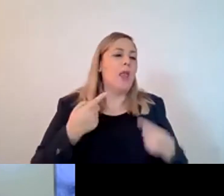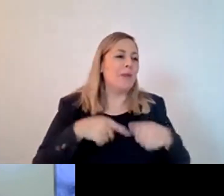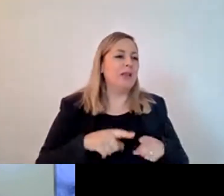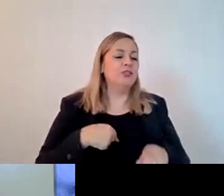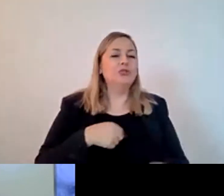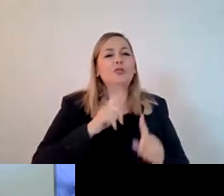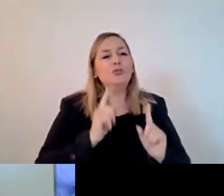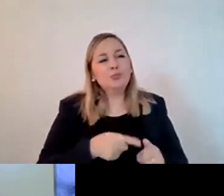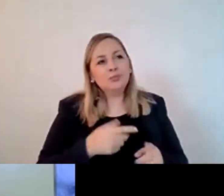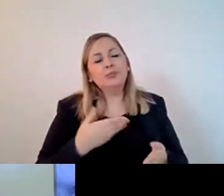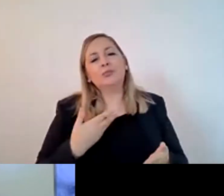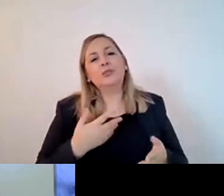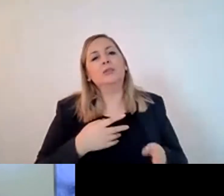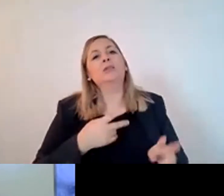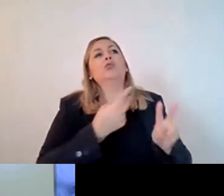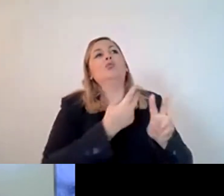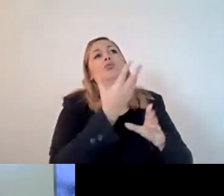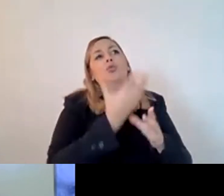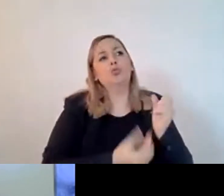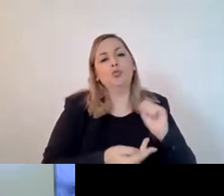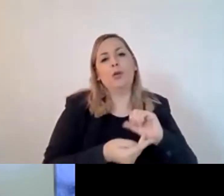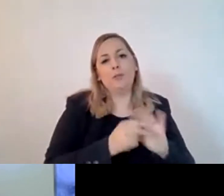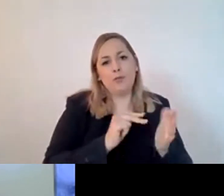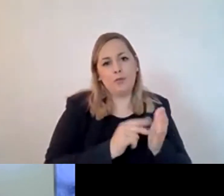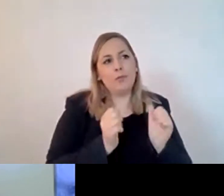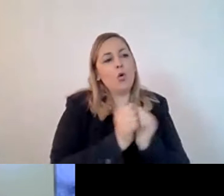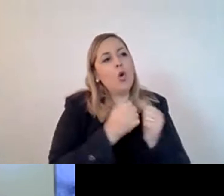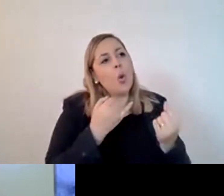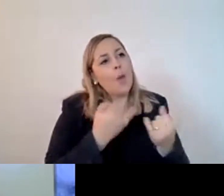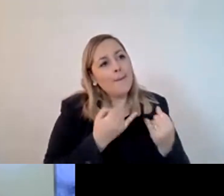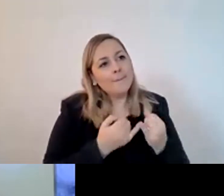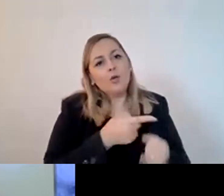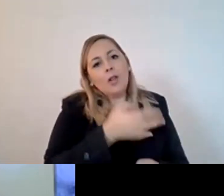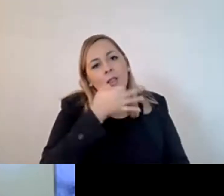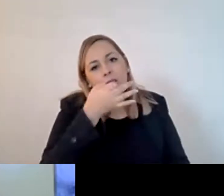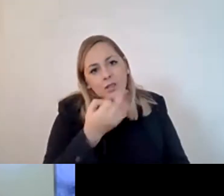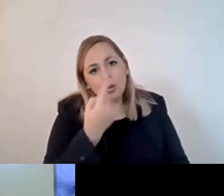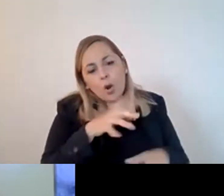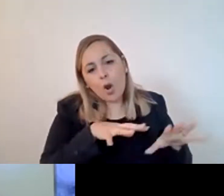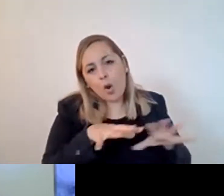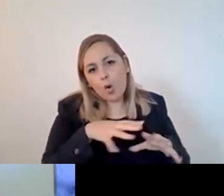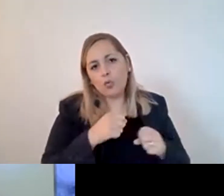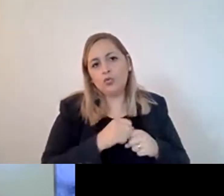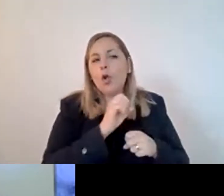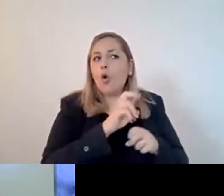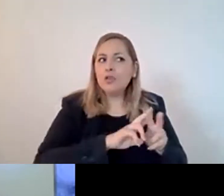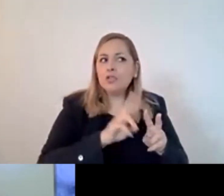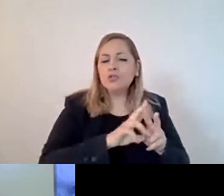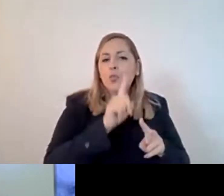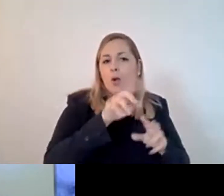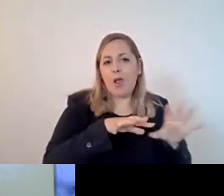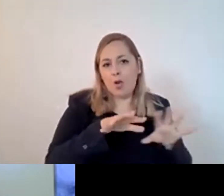tuve que arreglar un problema con los amigos porque dijo tal cosa o hizo tal